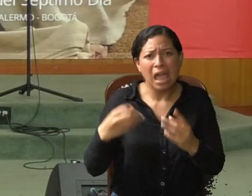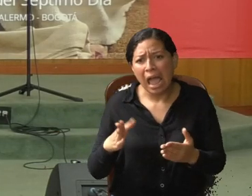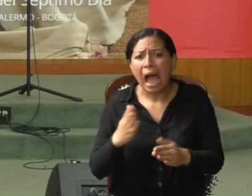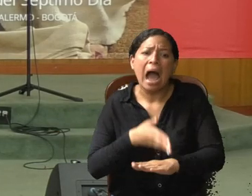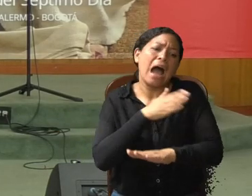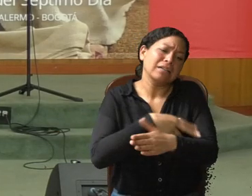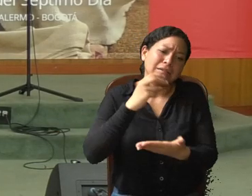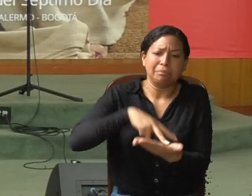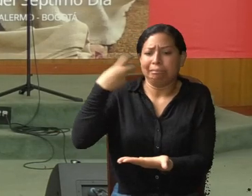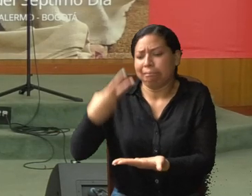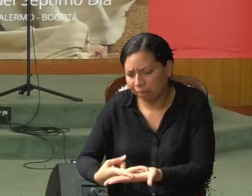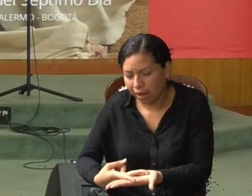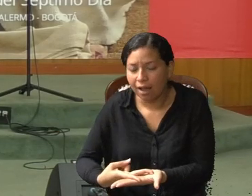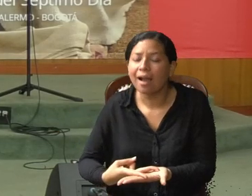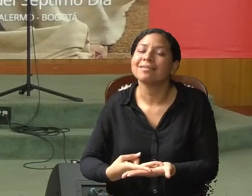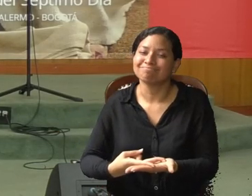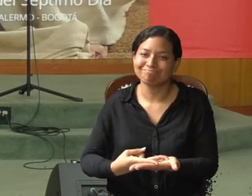específicamente